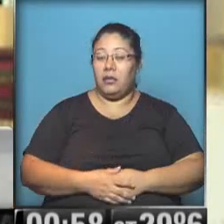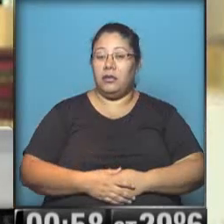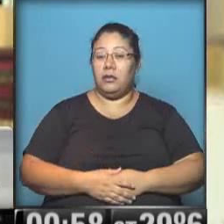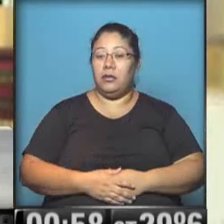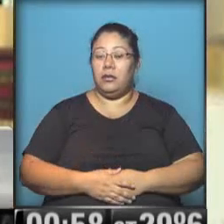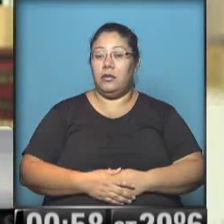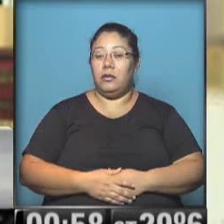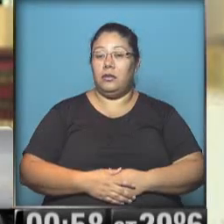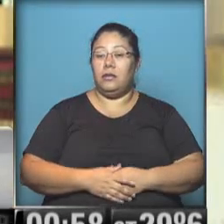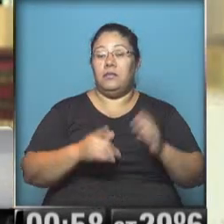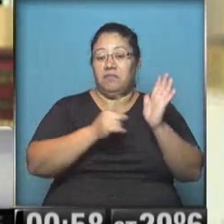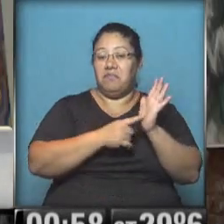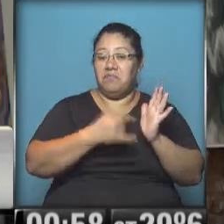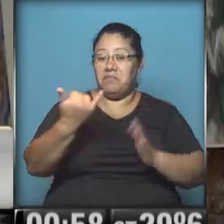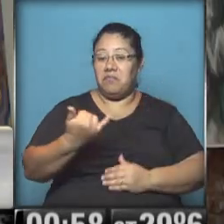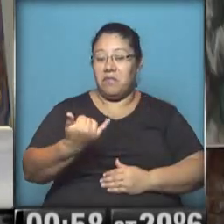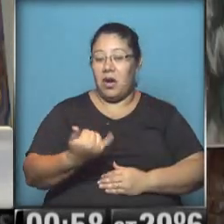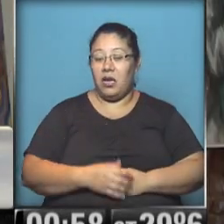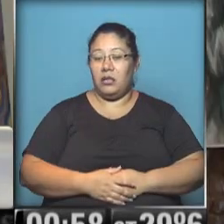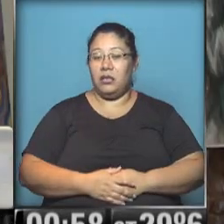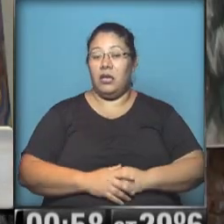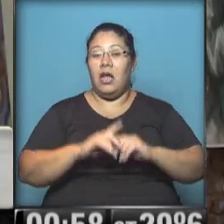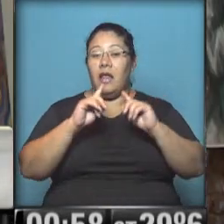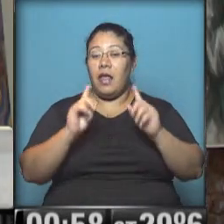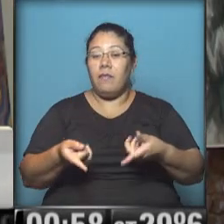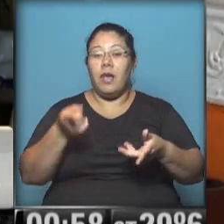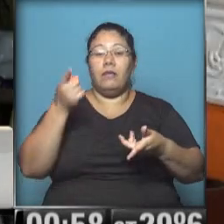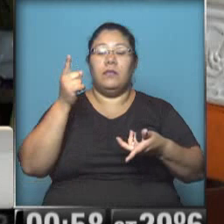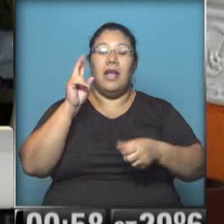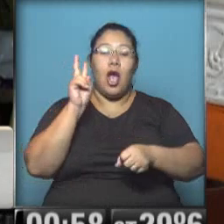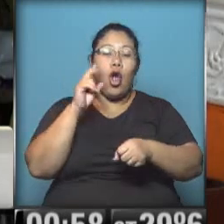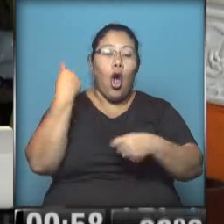tenemos la habilitación hecha, tenemos todos los recaudos de seguridad